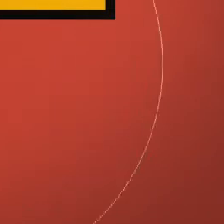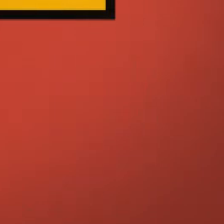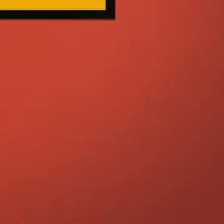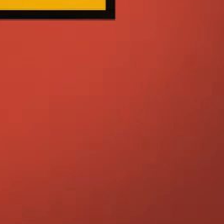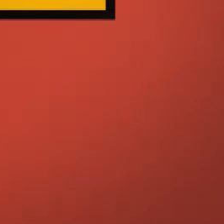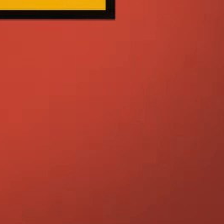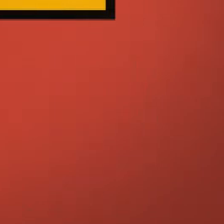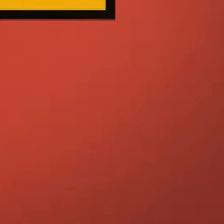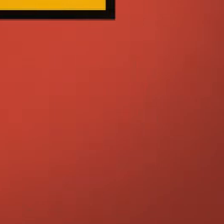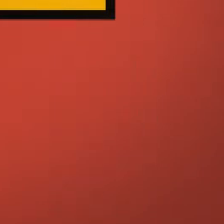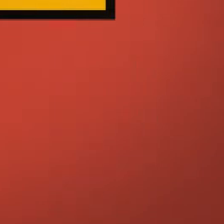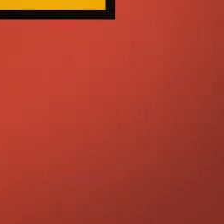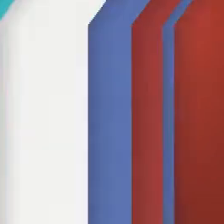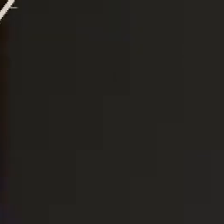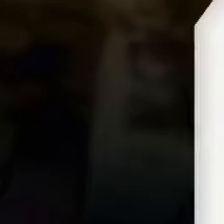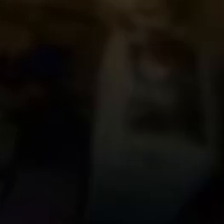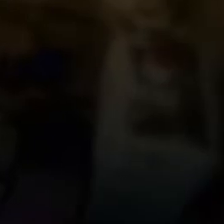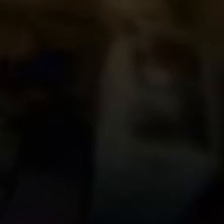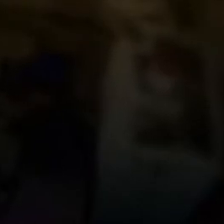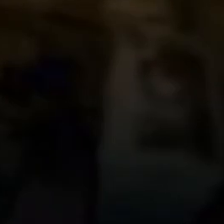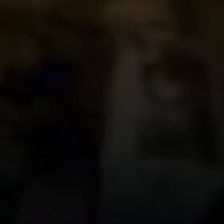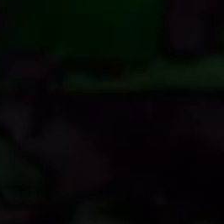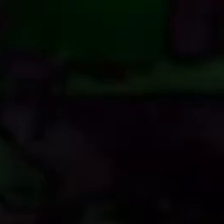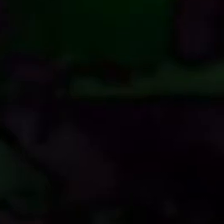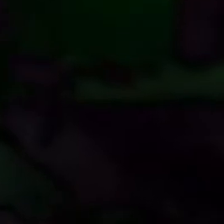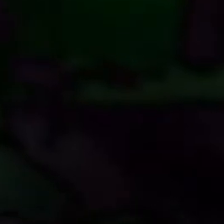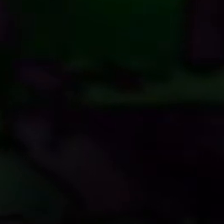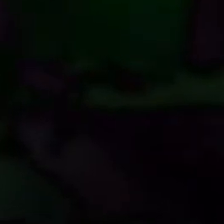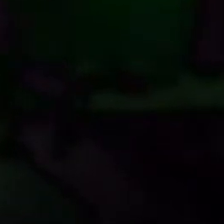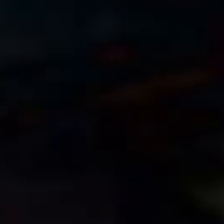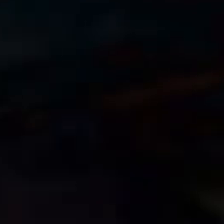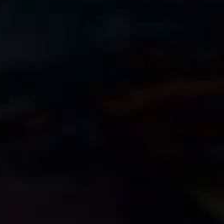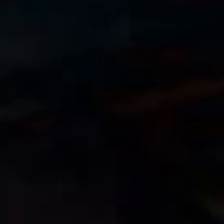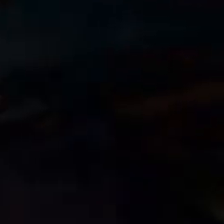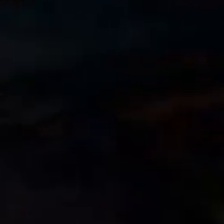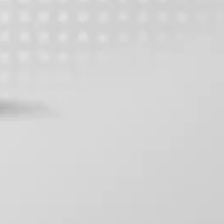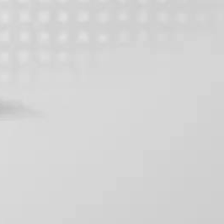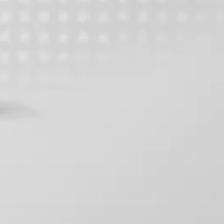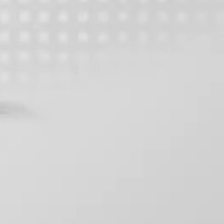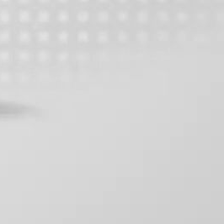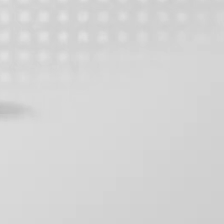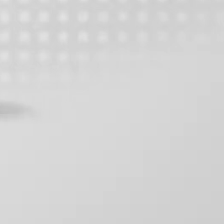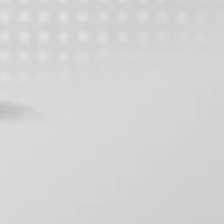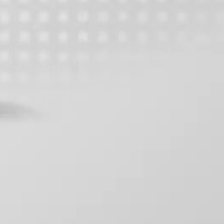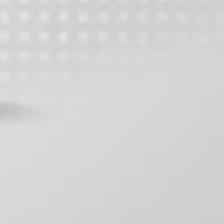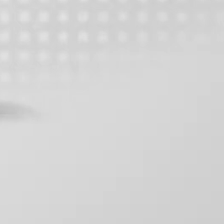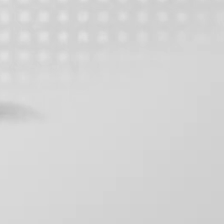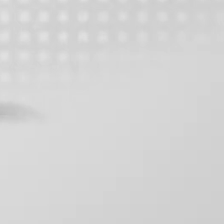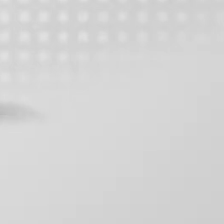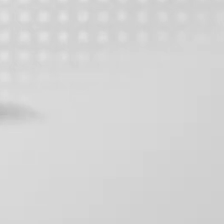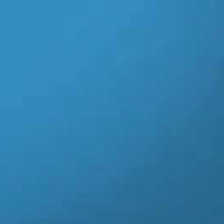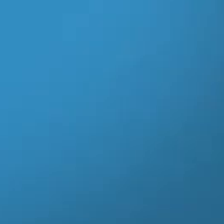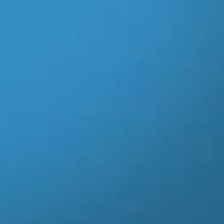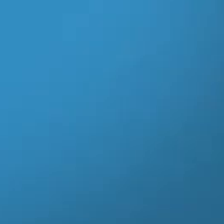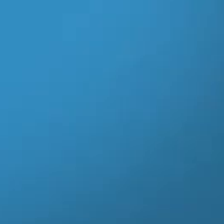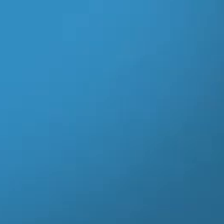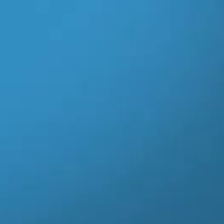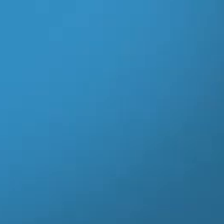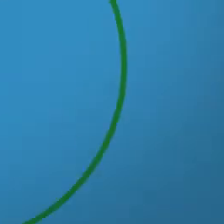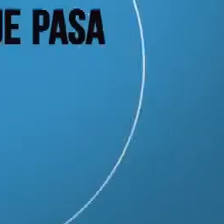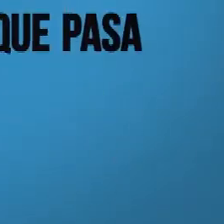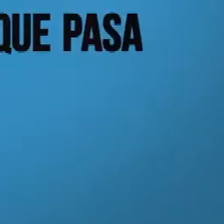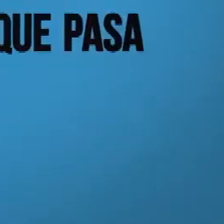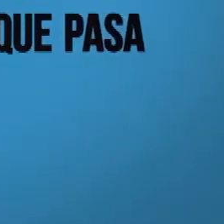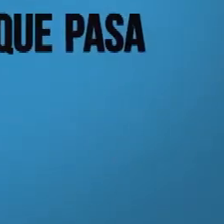Enlace Televisión cada vez más cerca de ti. Ahora puedes sintonizarnos en Barranca Bermeja, Bucaramanga y Cúcuta en el canal 102 de la televisión digital de UNE. Pasa